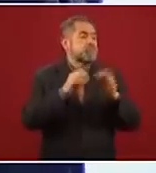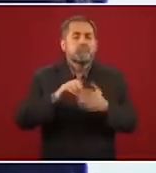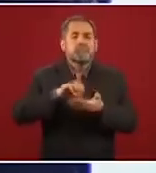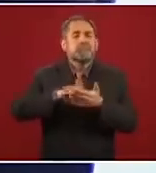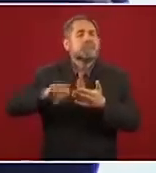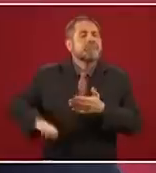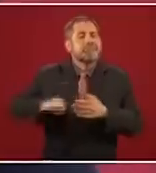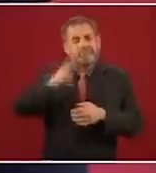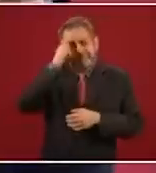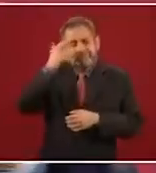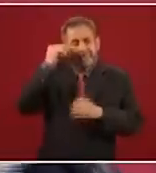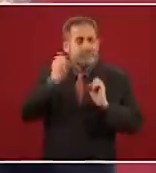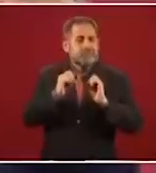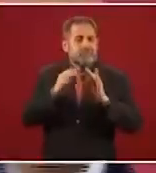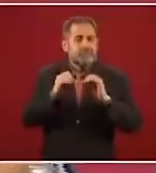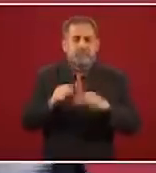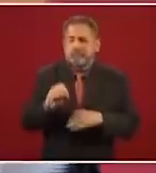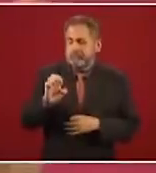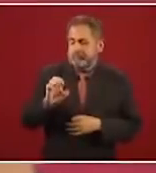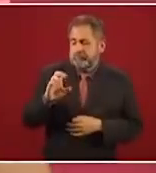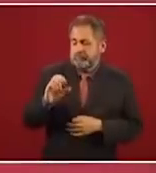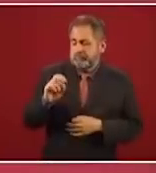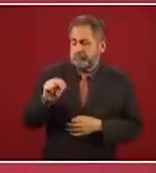Economía, el llamado